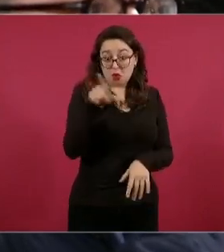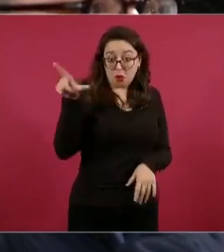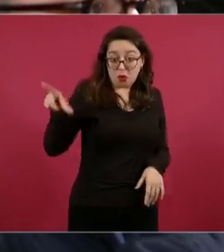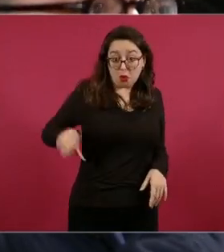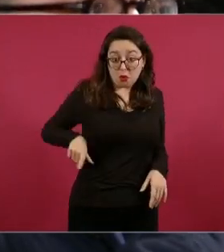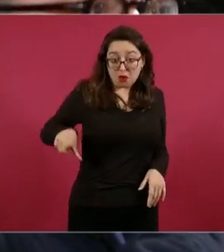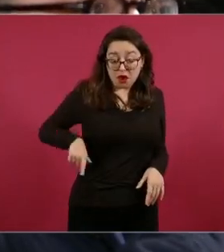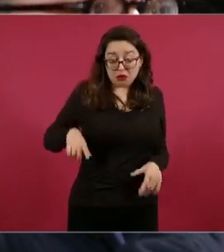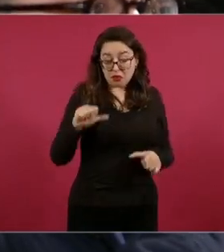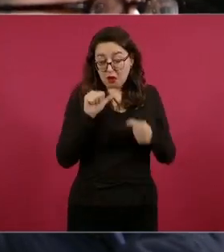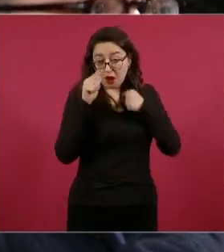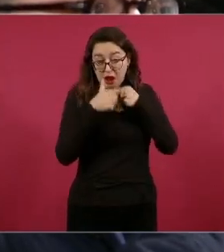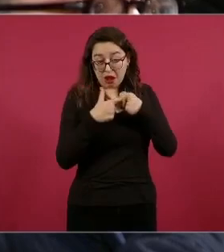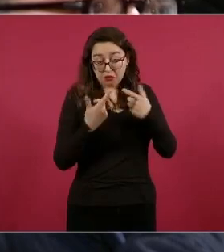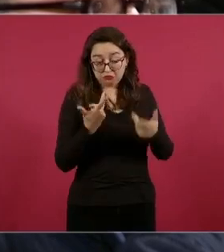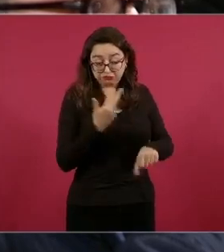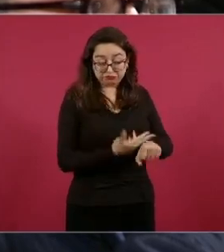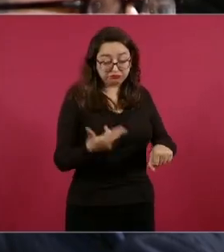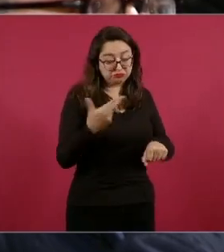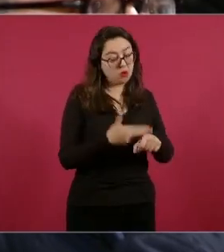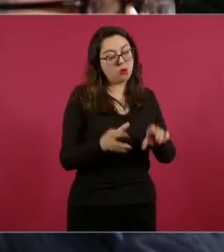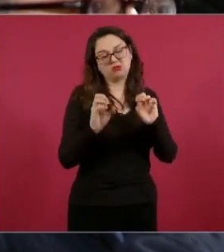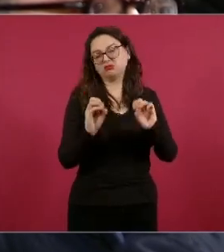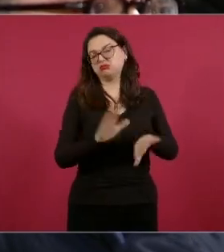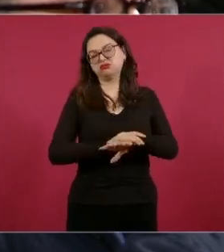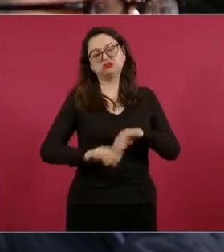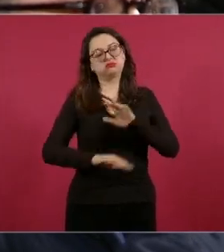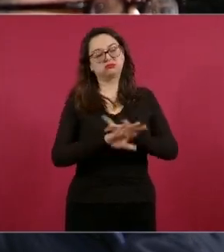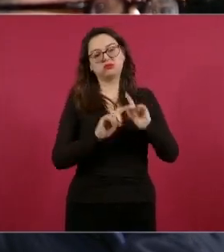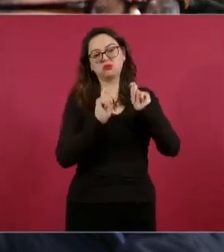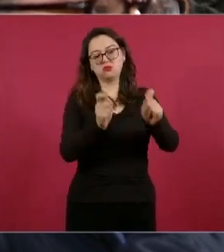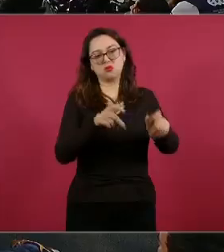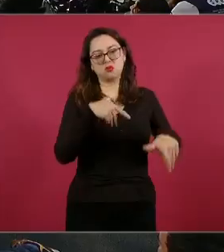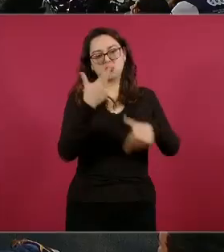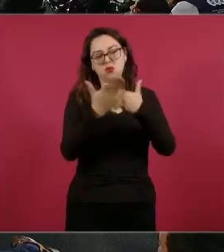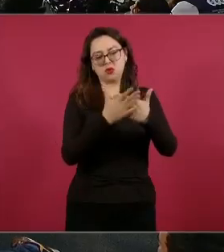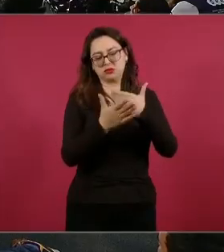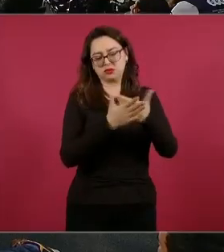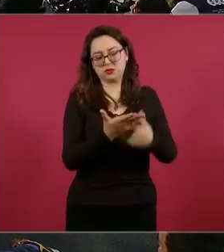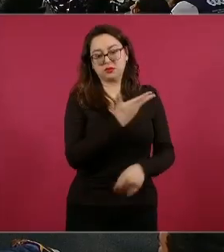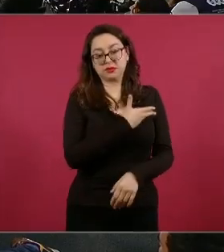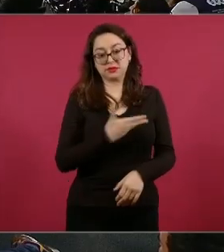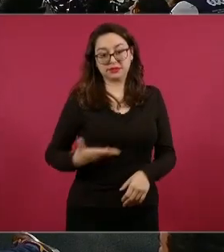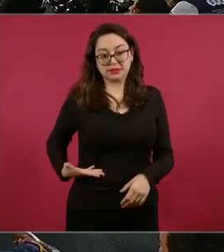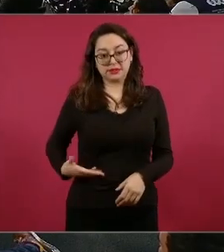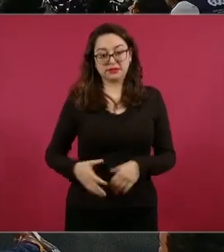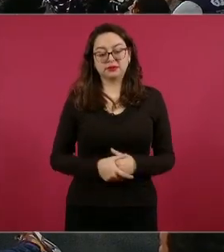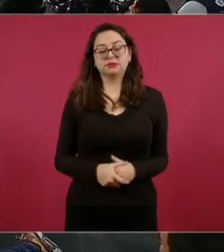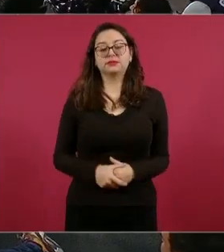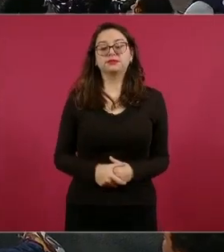plano a quien le suceda en la presidencia de la República se van a encargar de todo? Ya me informaron,